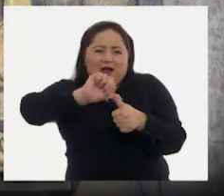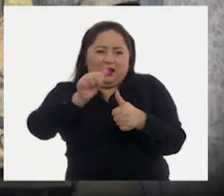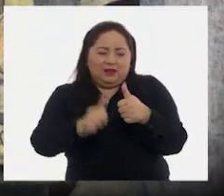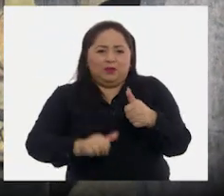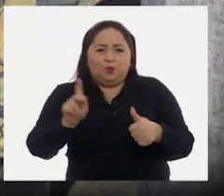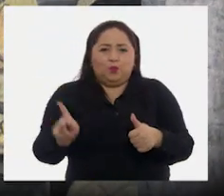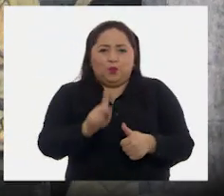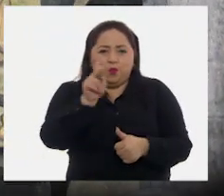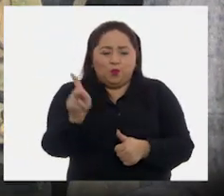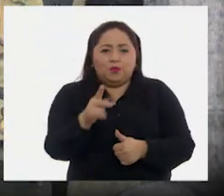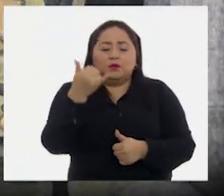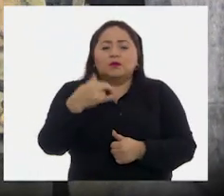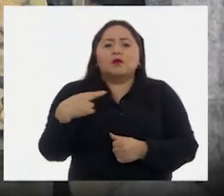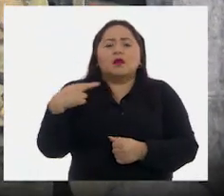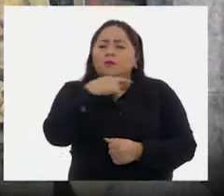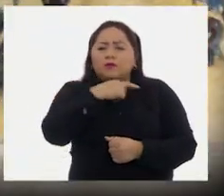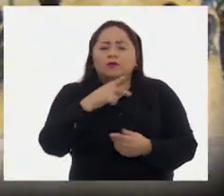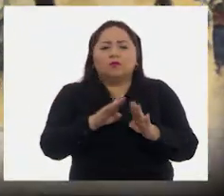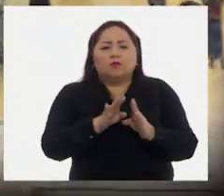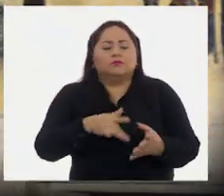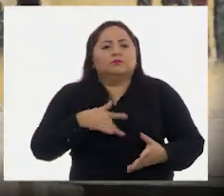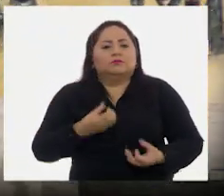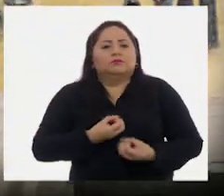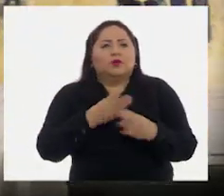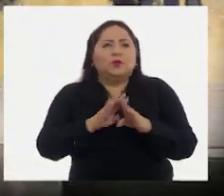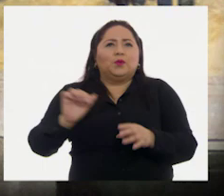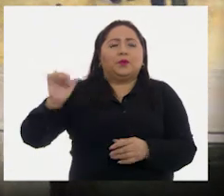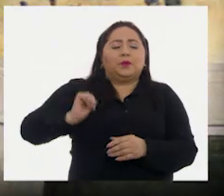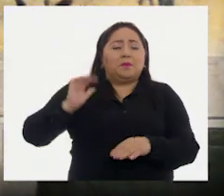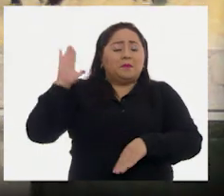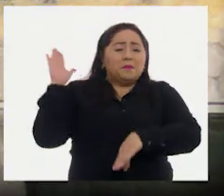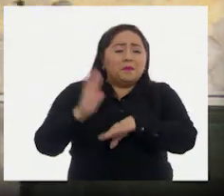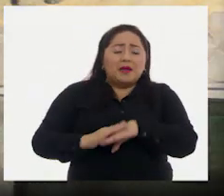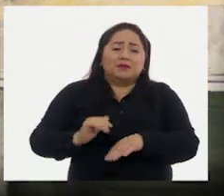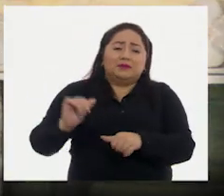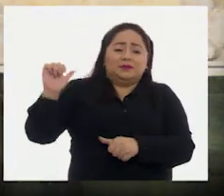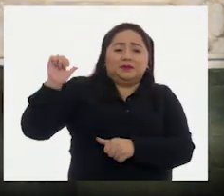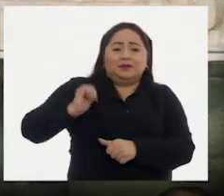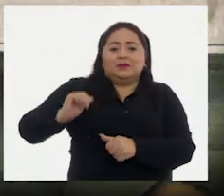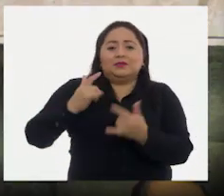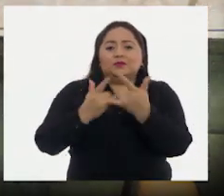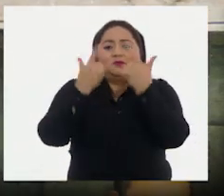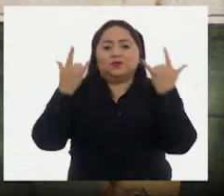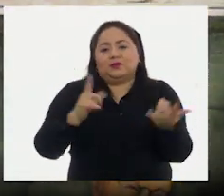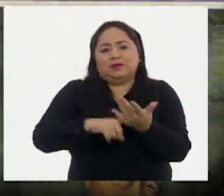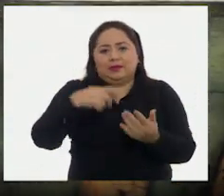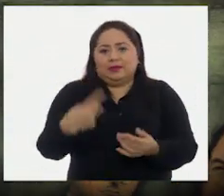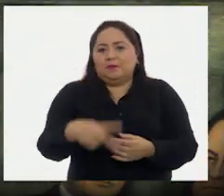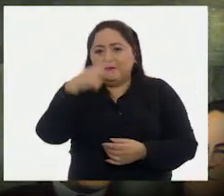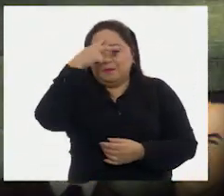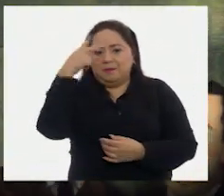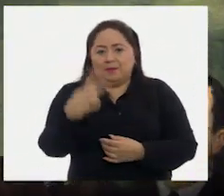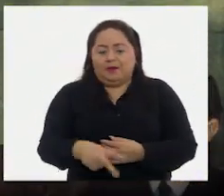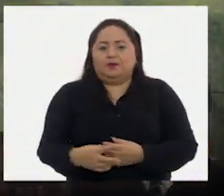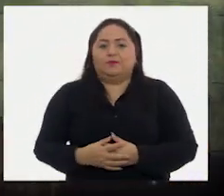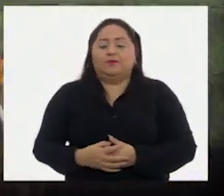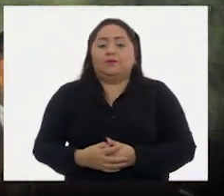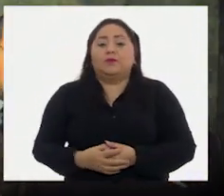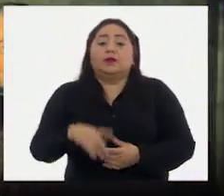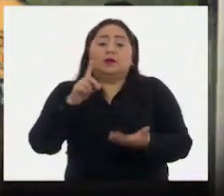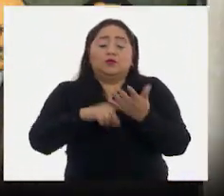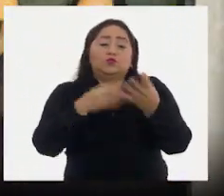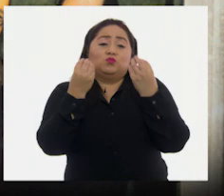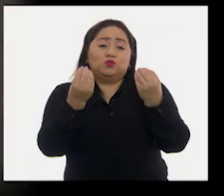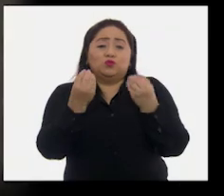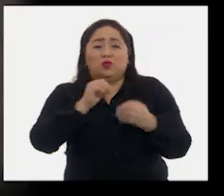cuya temática muy pronto empezó a inspirarse en el pasado prehispánico y la historia reciente de México. Entre